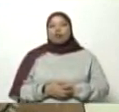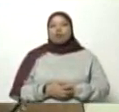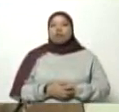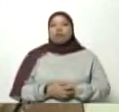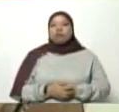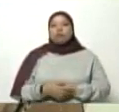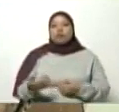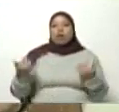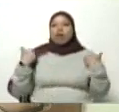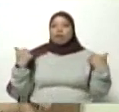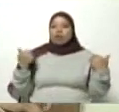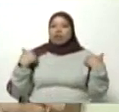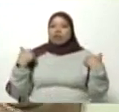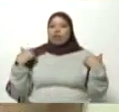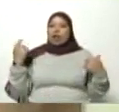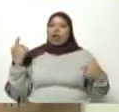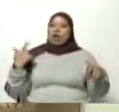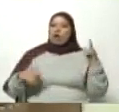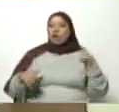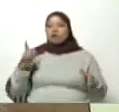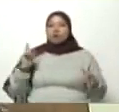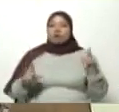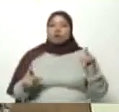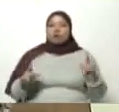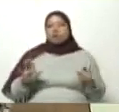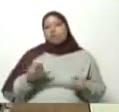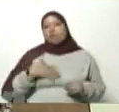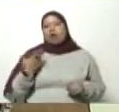a enfrentar algo con pesimismo, ya tú sabes dónde va.